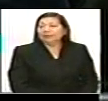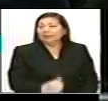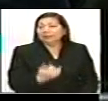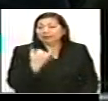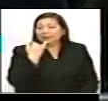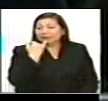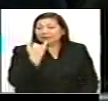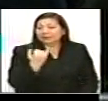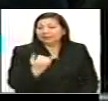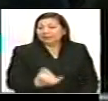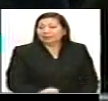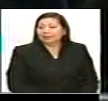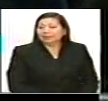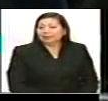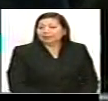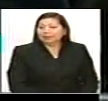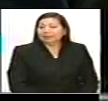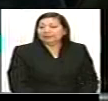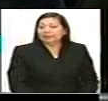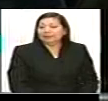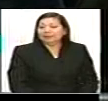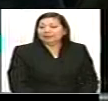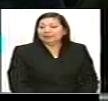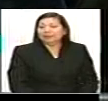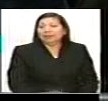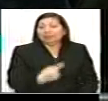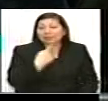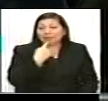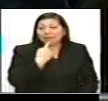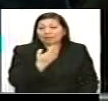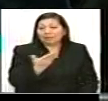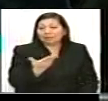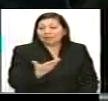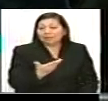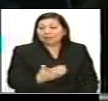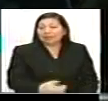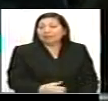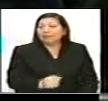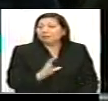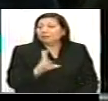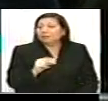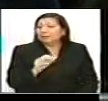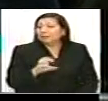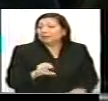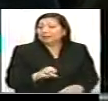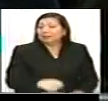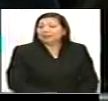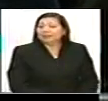informes, creo que acá Raúl tiene los informes respectivos, no se ejecutan.